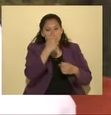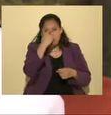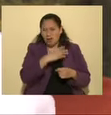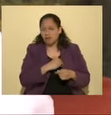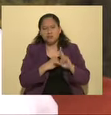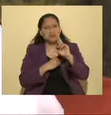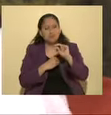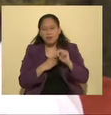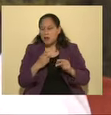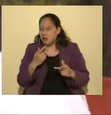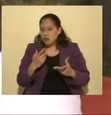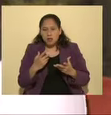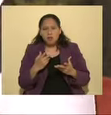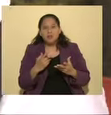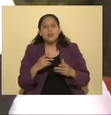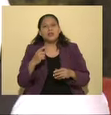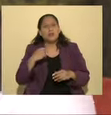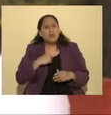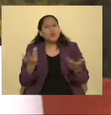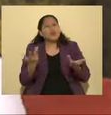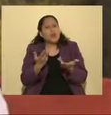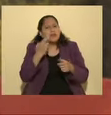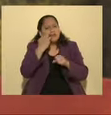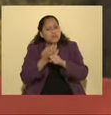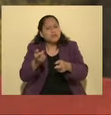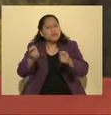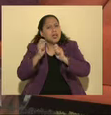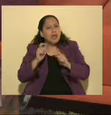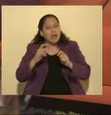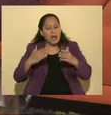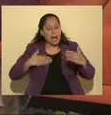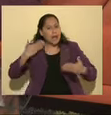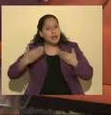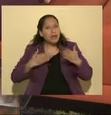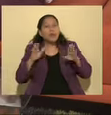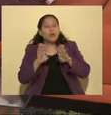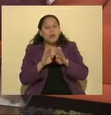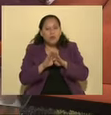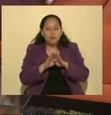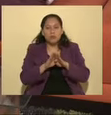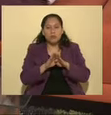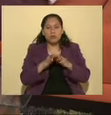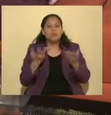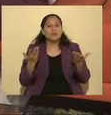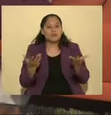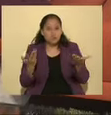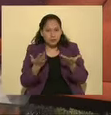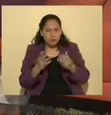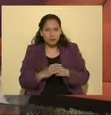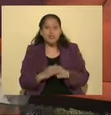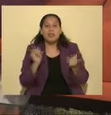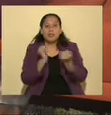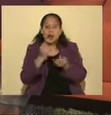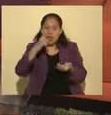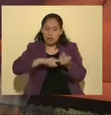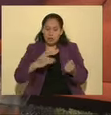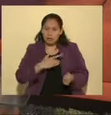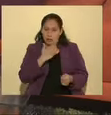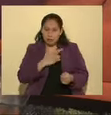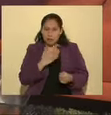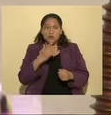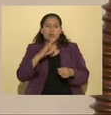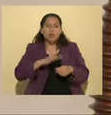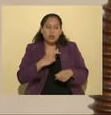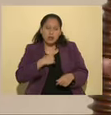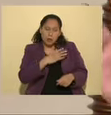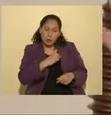hijos, que piensan... Entonces, ¿qué se tiene que hacer en esos casos? ¿Cómo convertir un compromiso en una responsabilidad? Y también en sentimiento, porque son tus hijos.